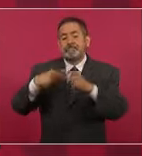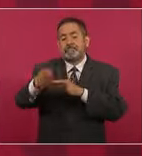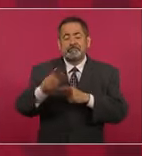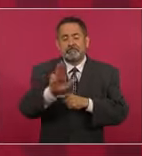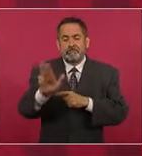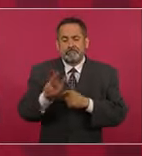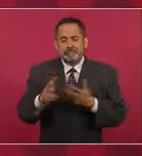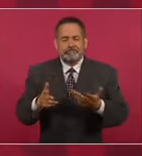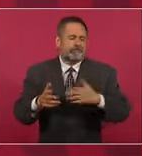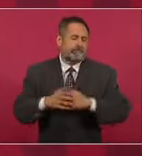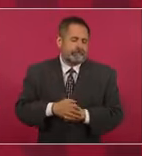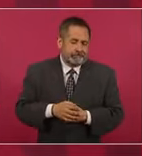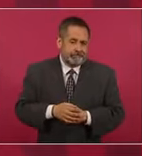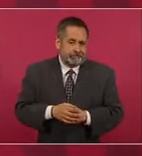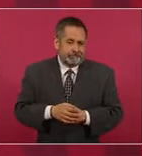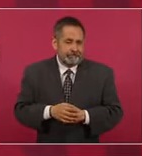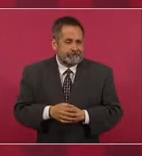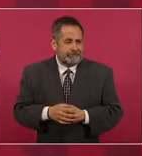y empiezan